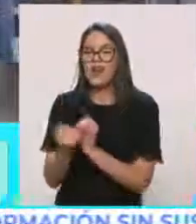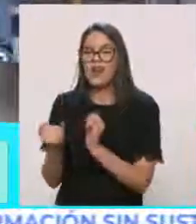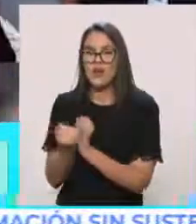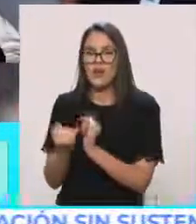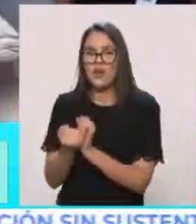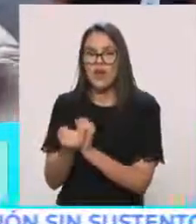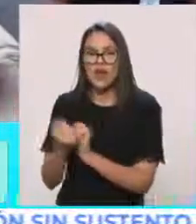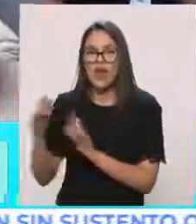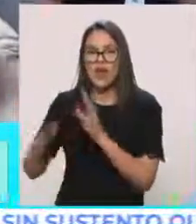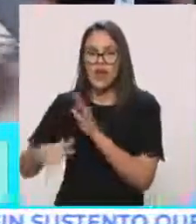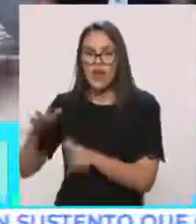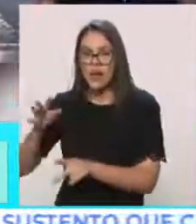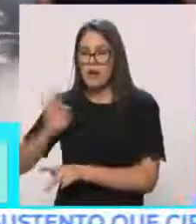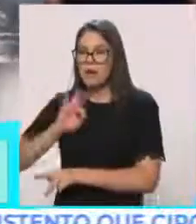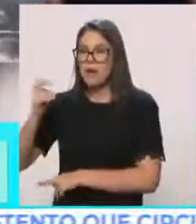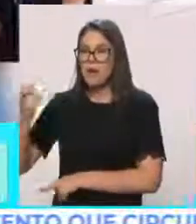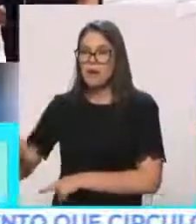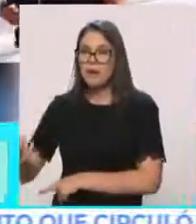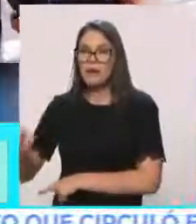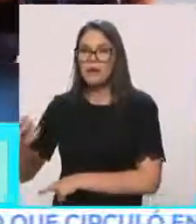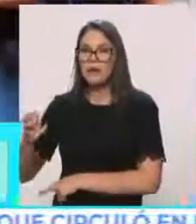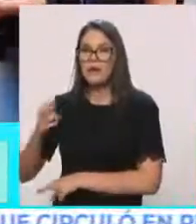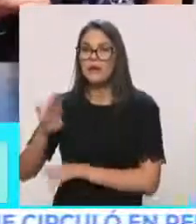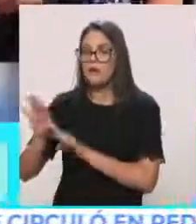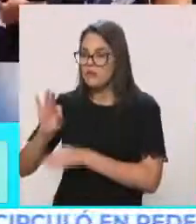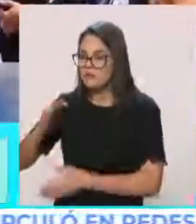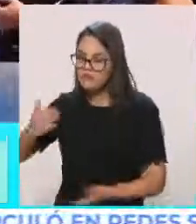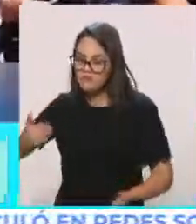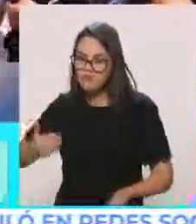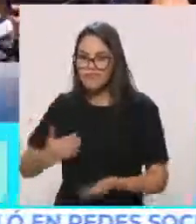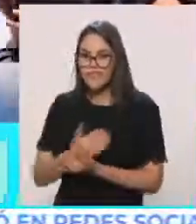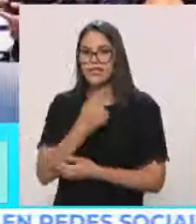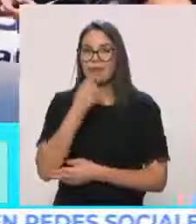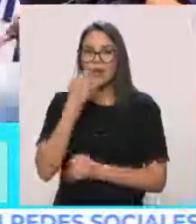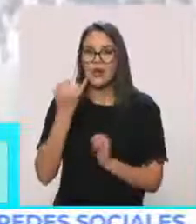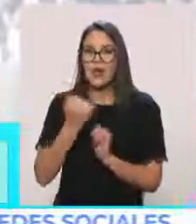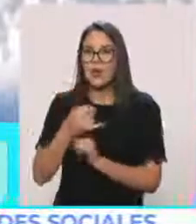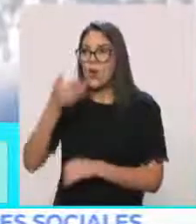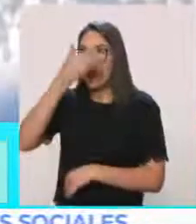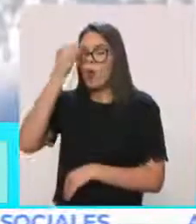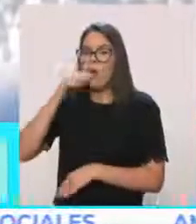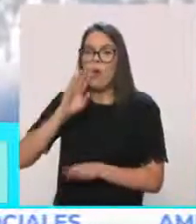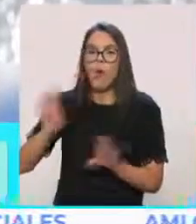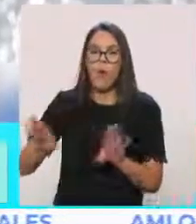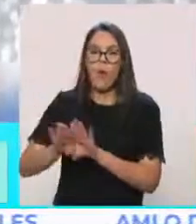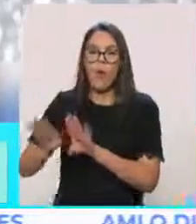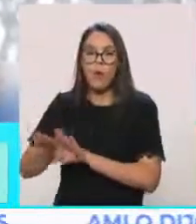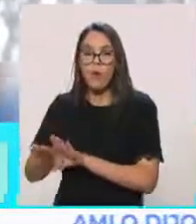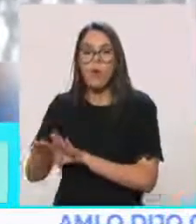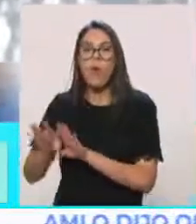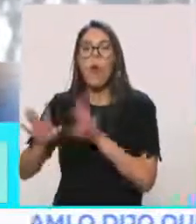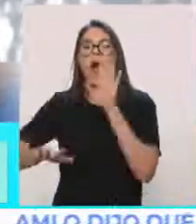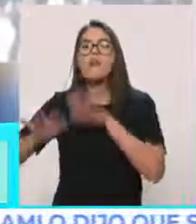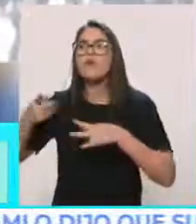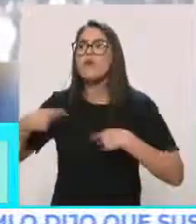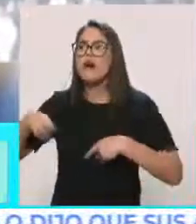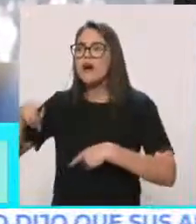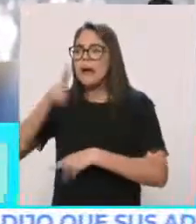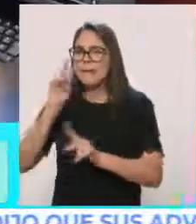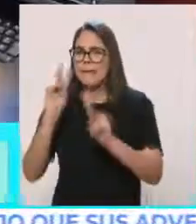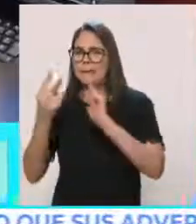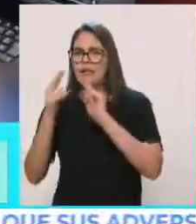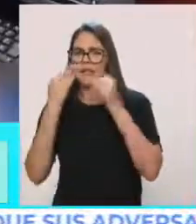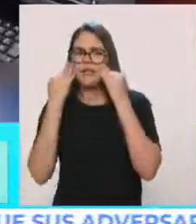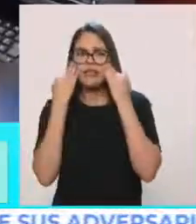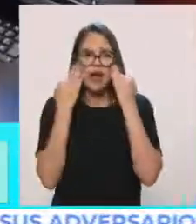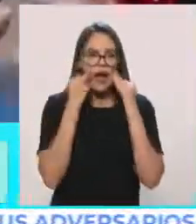flagrancia, cuasiflagrancia, permite que intervenga la policía. Y también puede ser utilizado por testigos, por vecinos,